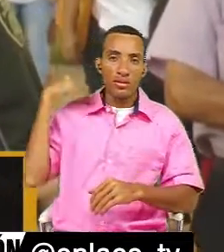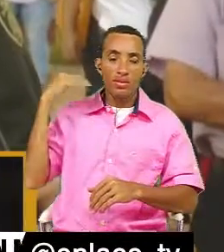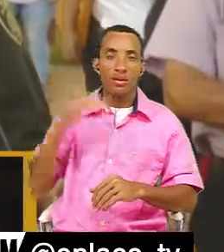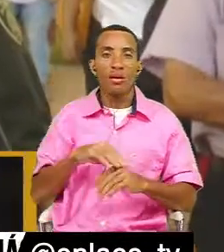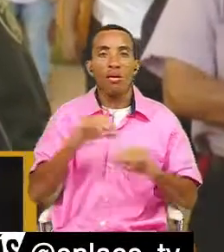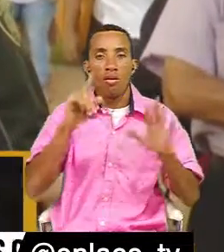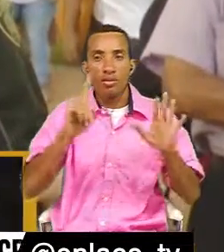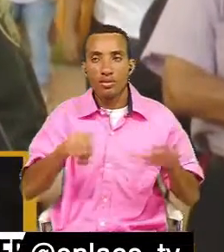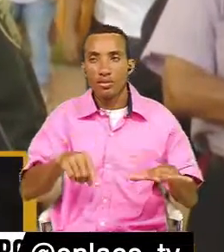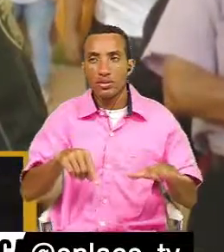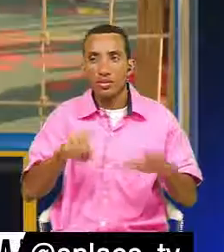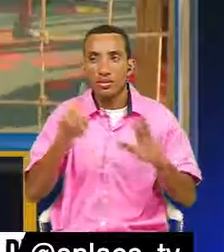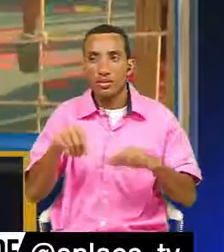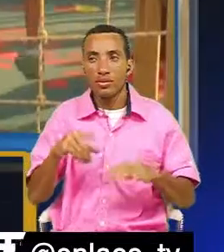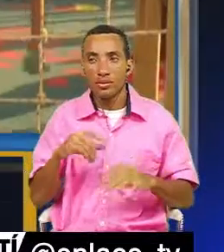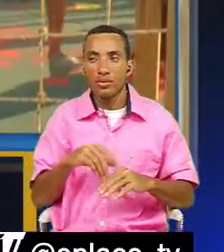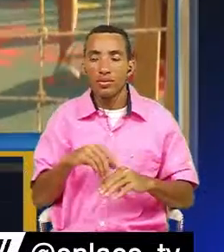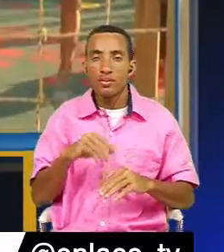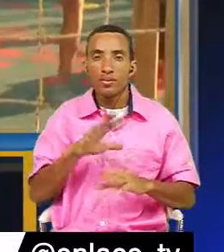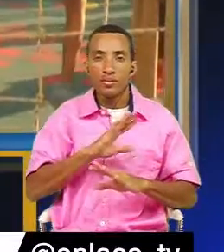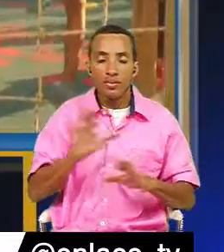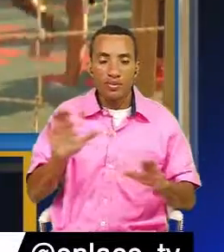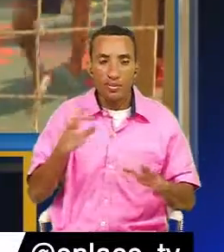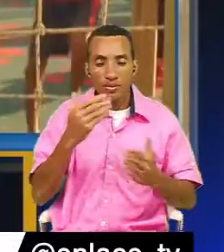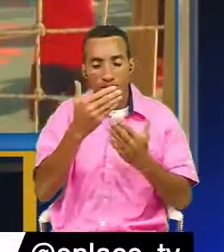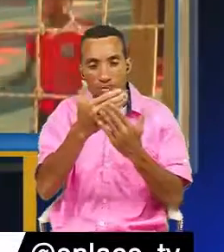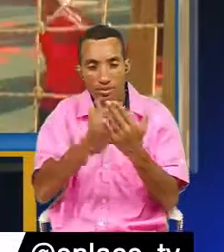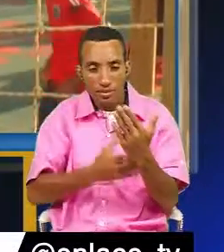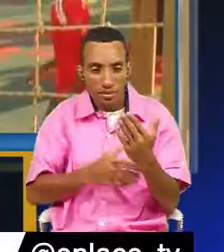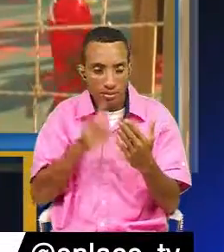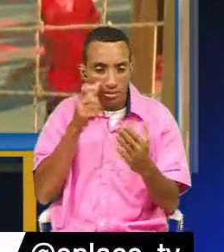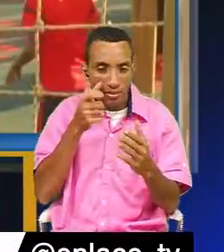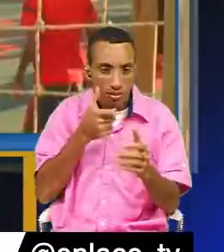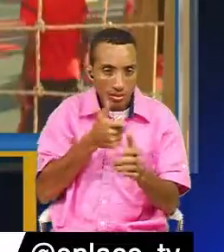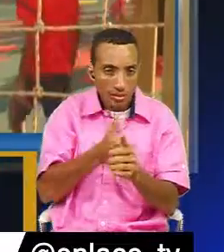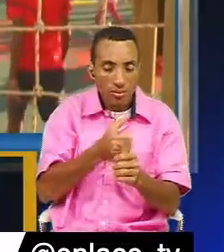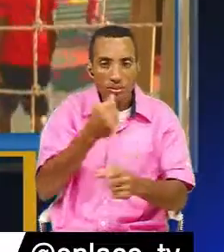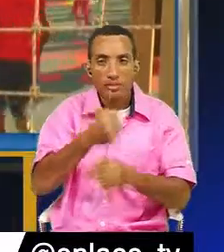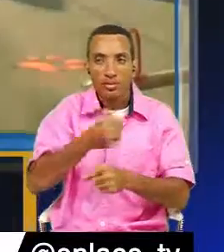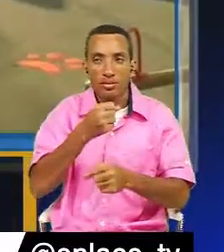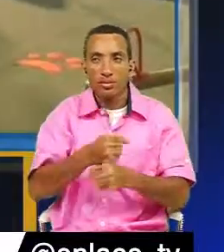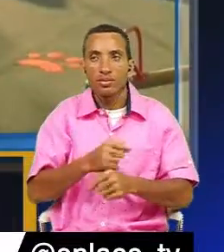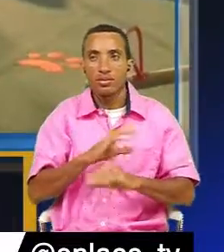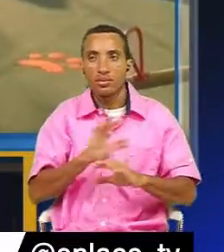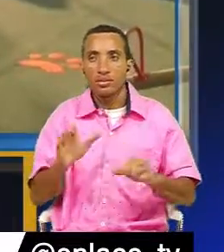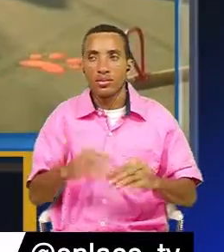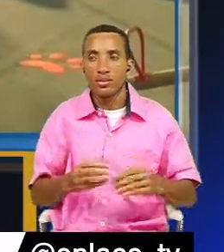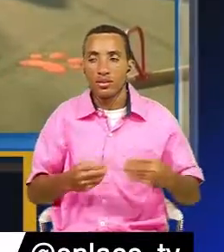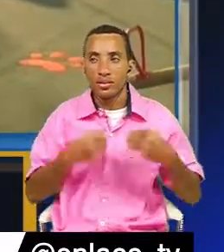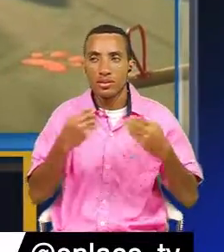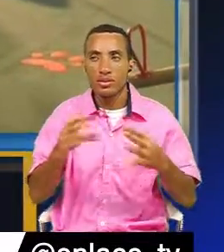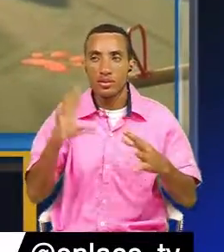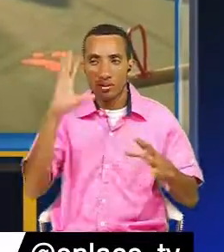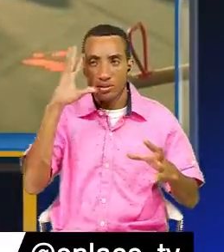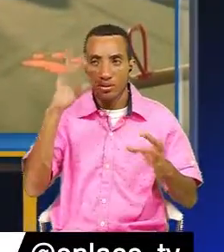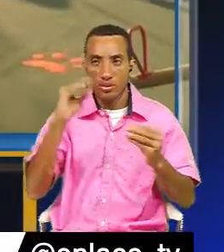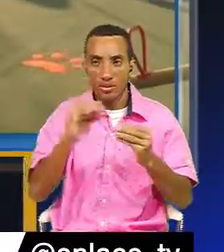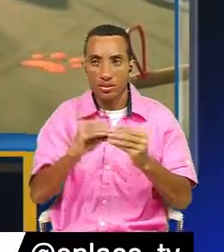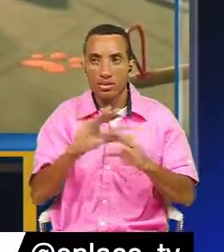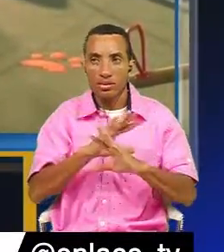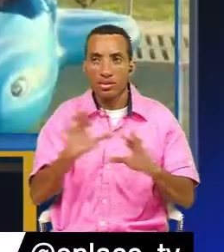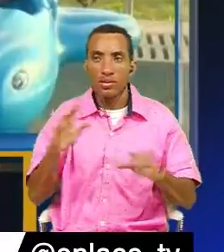6 meses le hicimos toda la interventoría y todo el trabajo para que nos lo entregaran de acuerdo a tal como lo